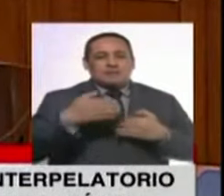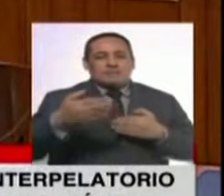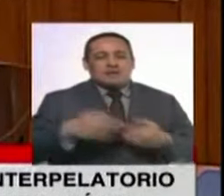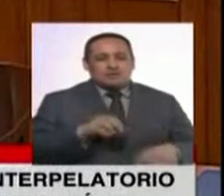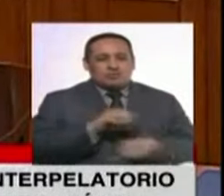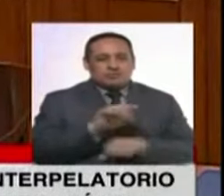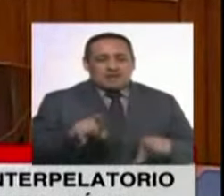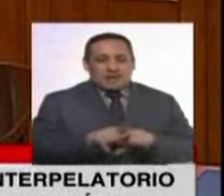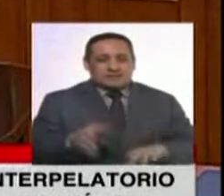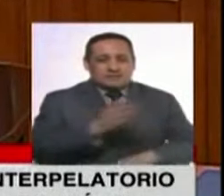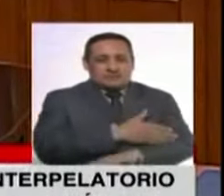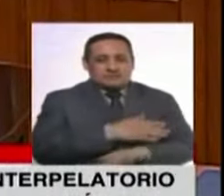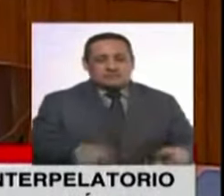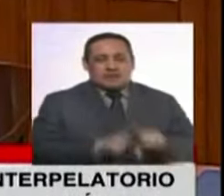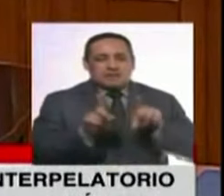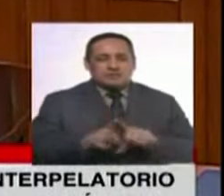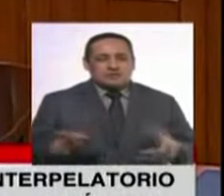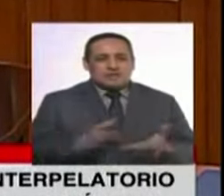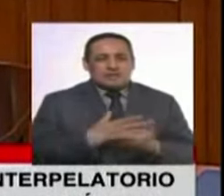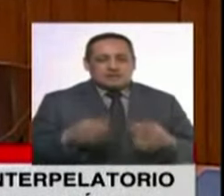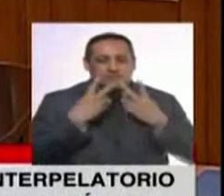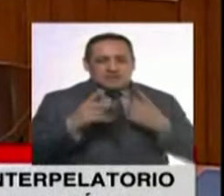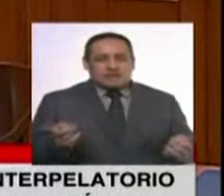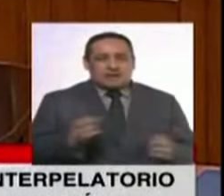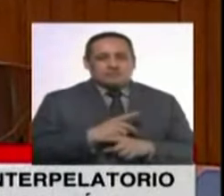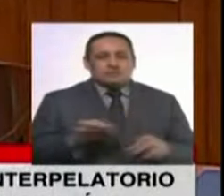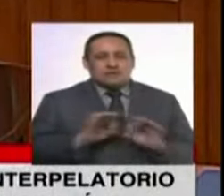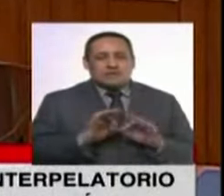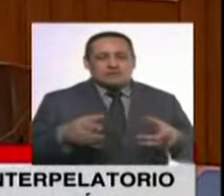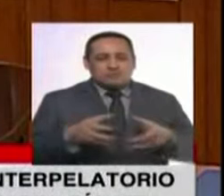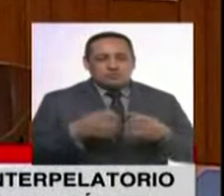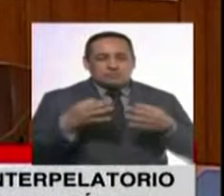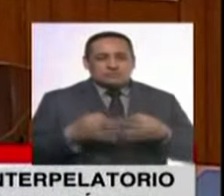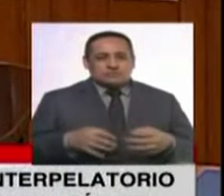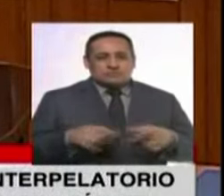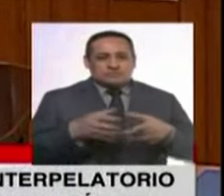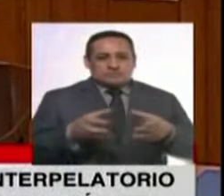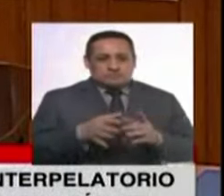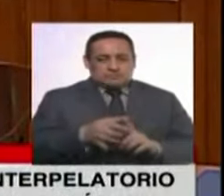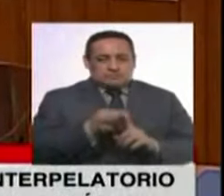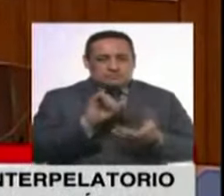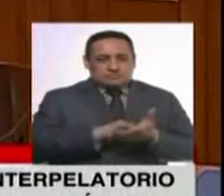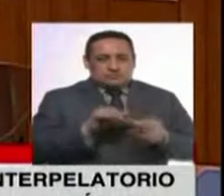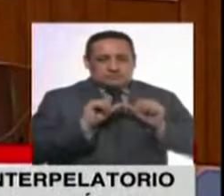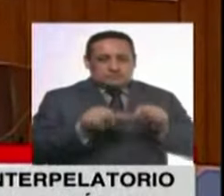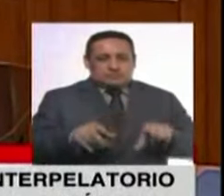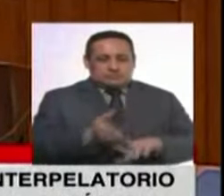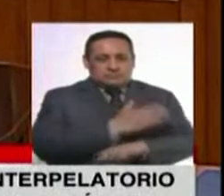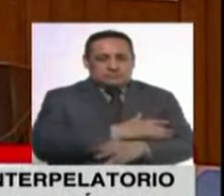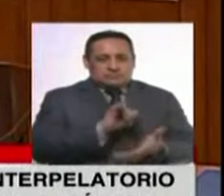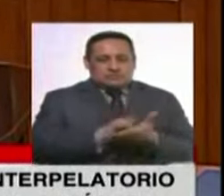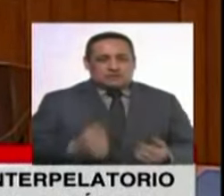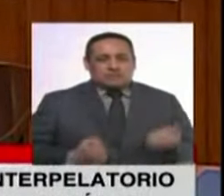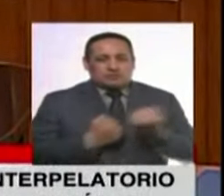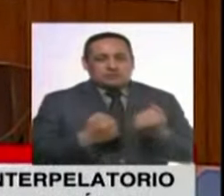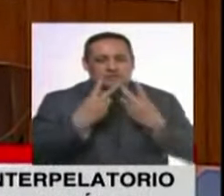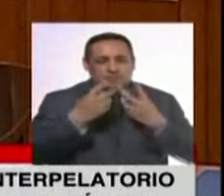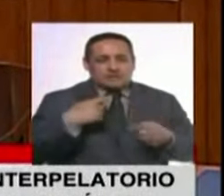de la recomendación trasladadas no se ha efectó cambia alguno a la conformación del equipo especial que continúa apoyando